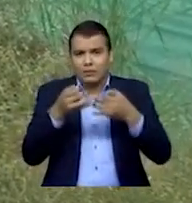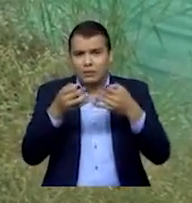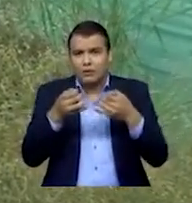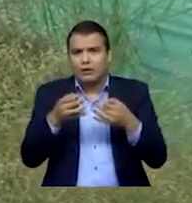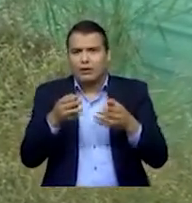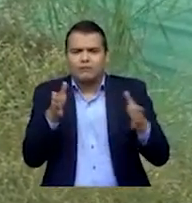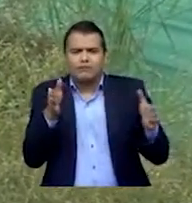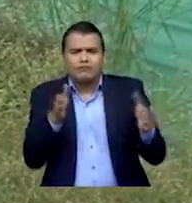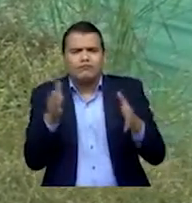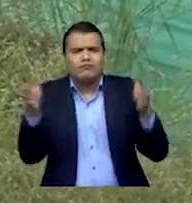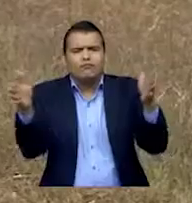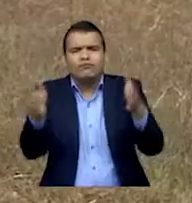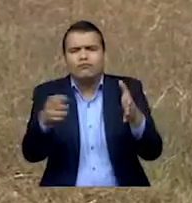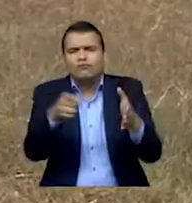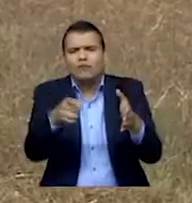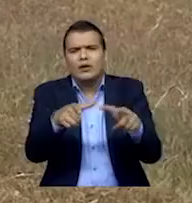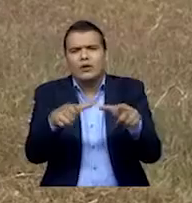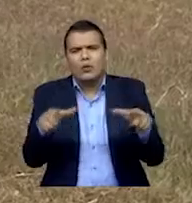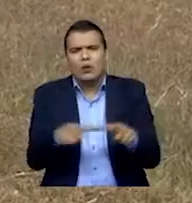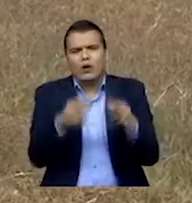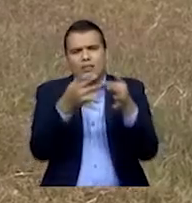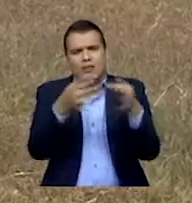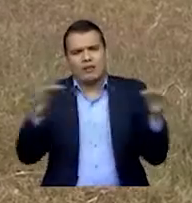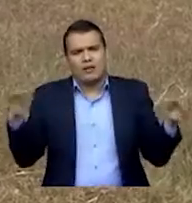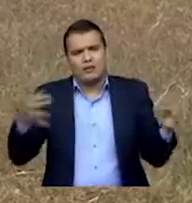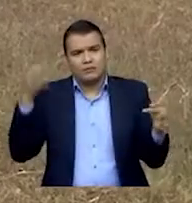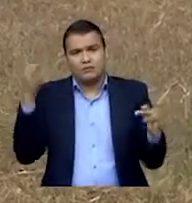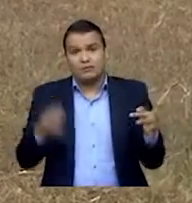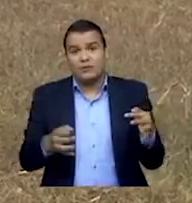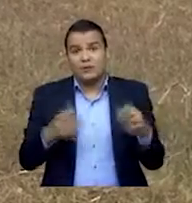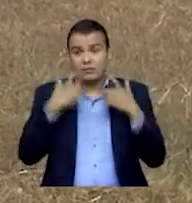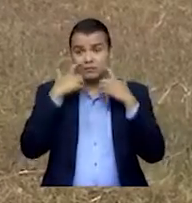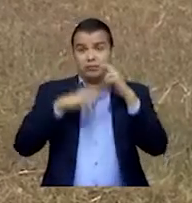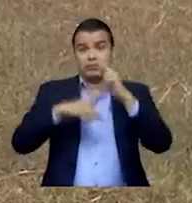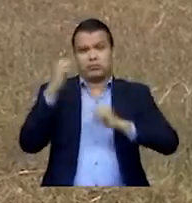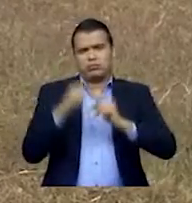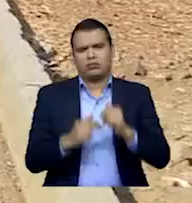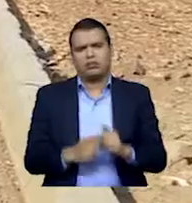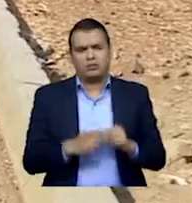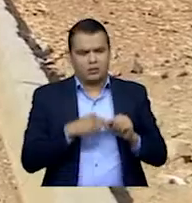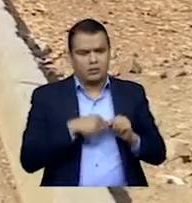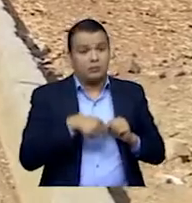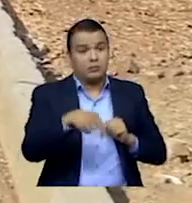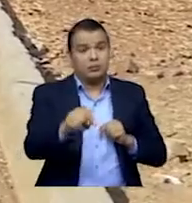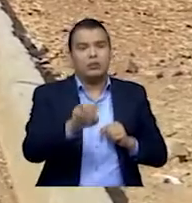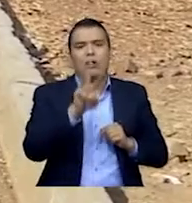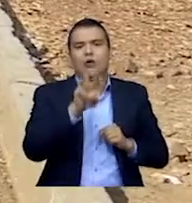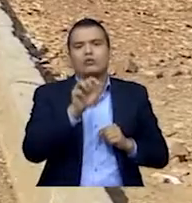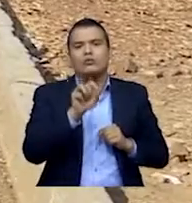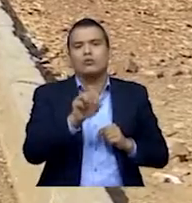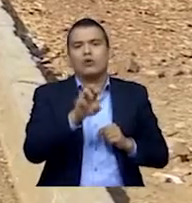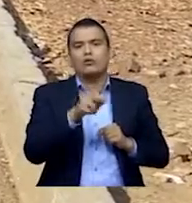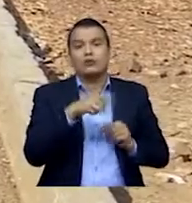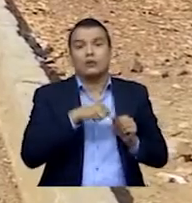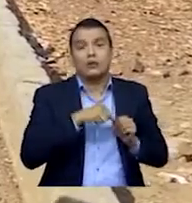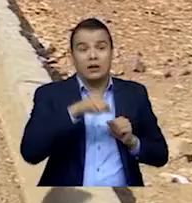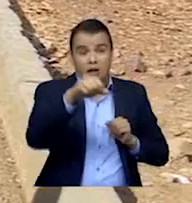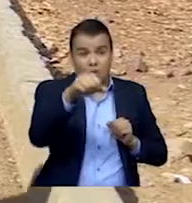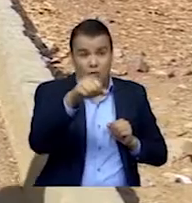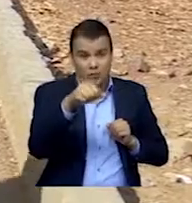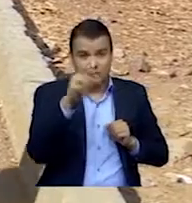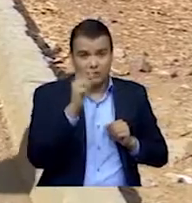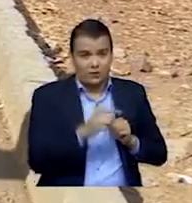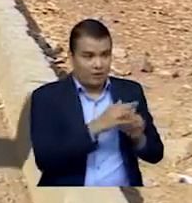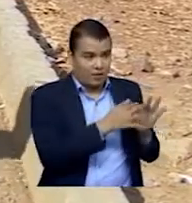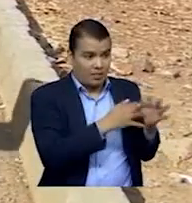muy pequeños durante la visita a este primer tramo que corresponde a 8.8 kilómetros del corredor vial de la calle 70 entre la